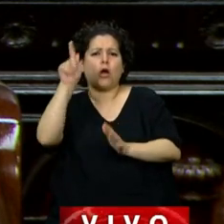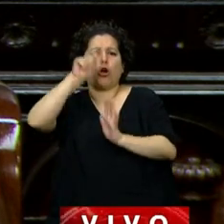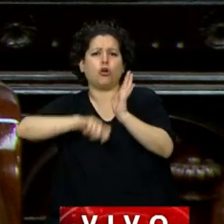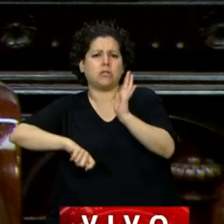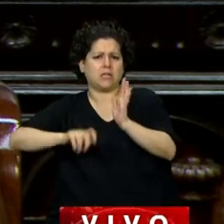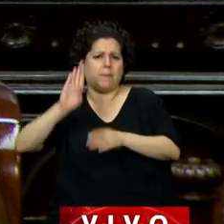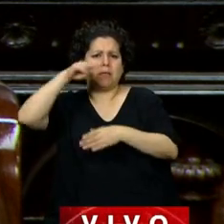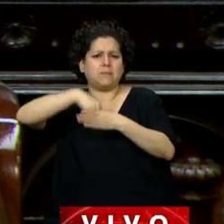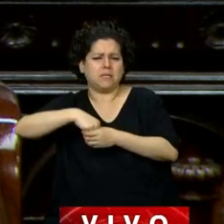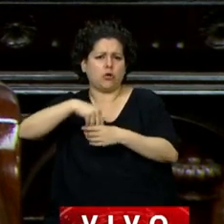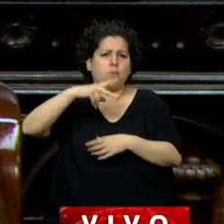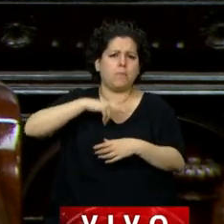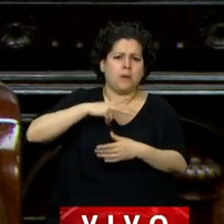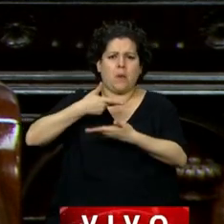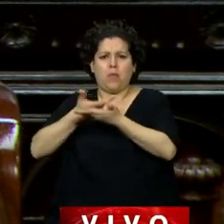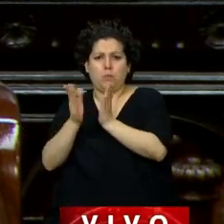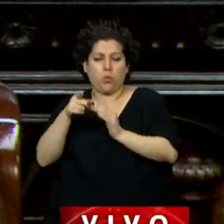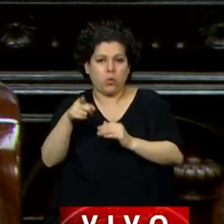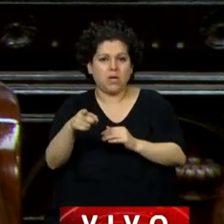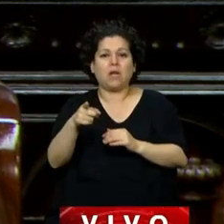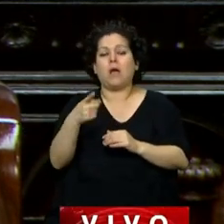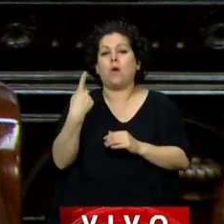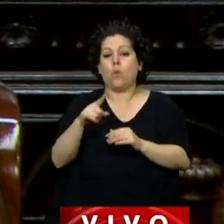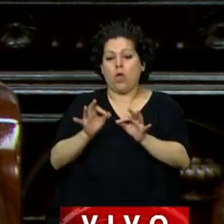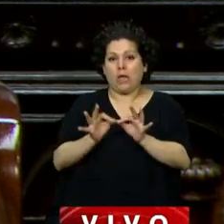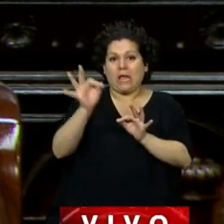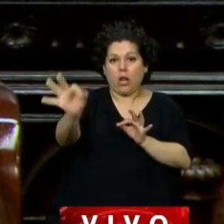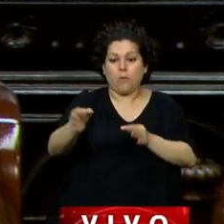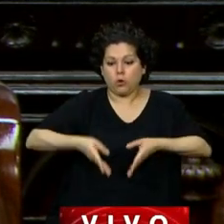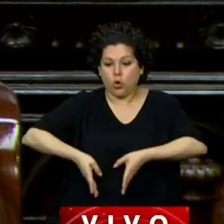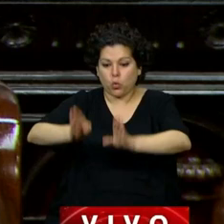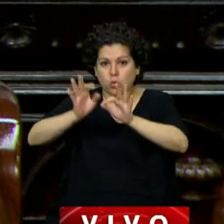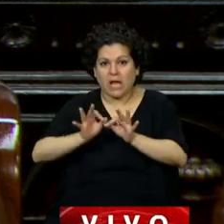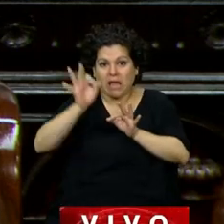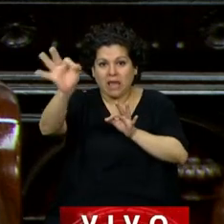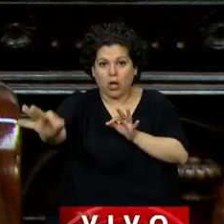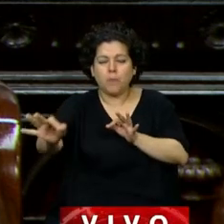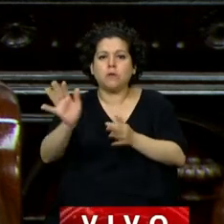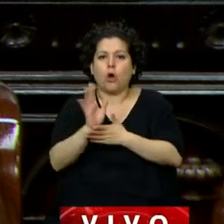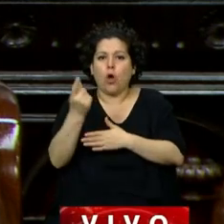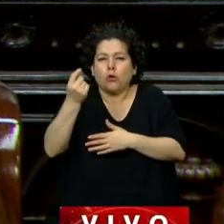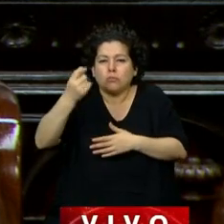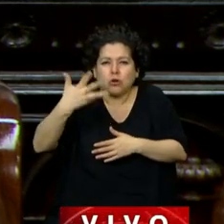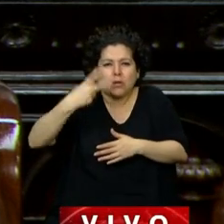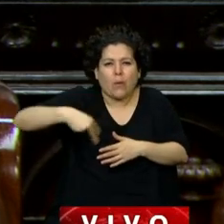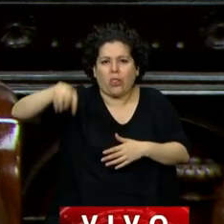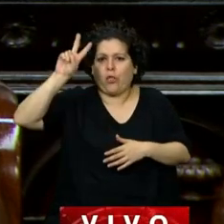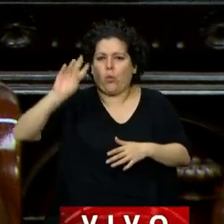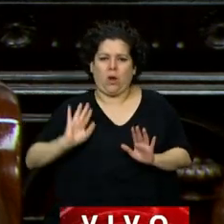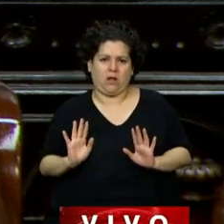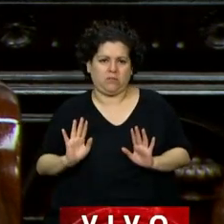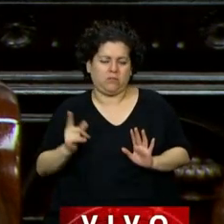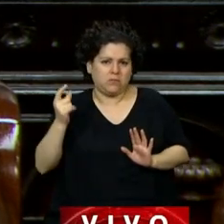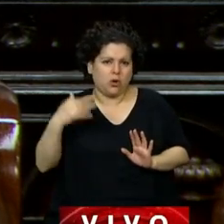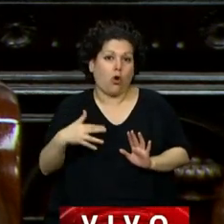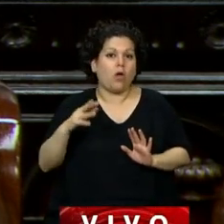participación público-privada, en donde cada kilómetro de ruta le costaba al Estado el doble de su valor real,